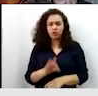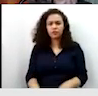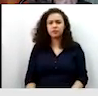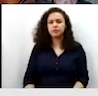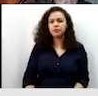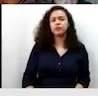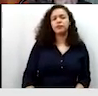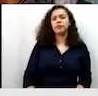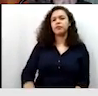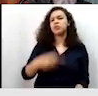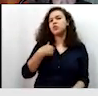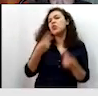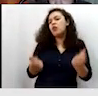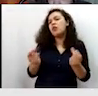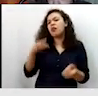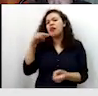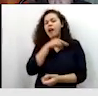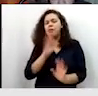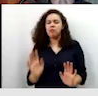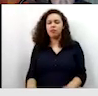Por eso ya me estoy yendo un poquito rápido.